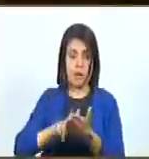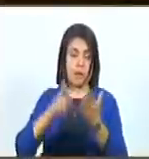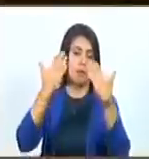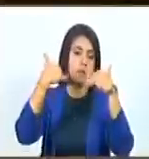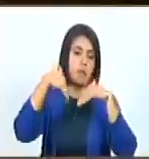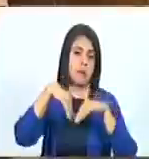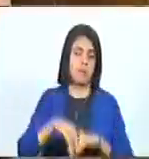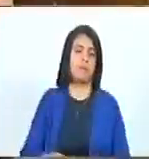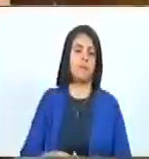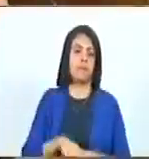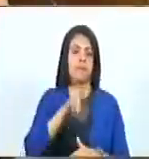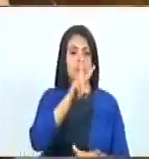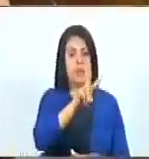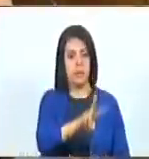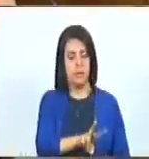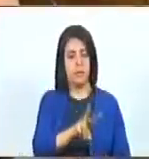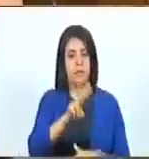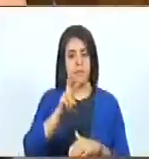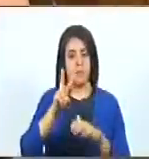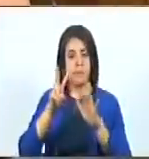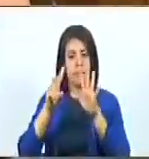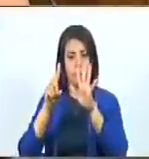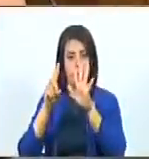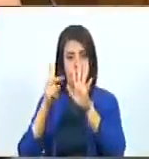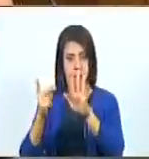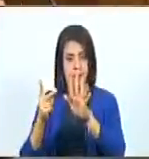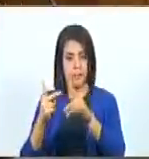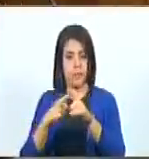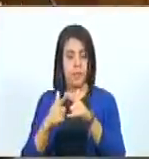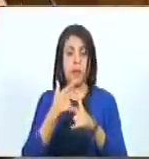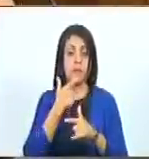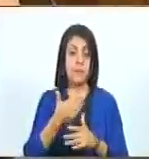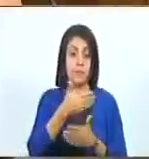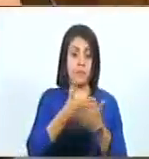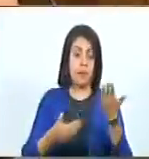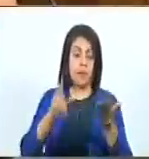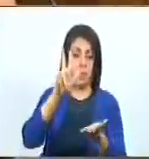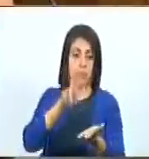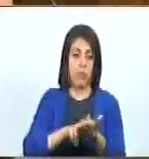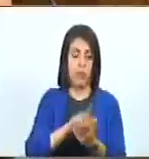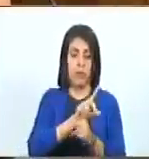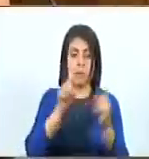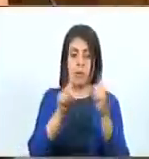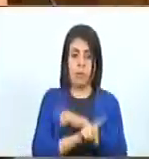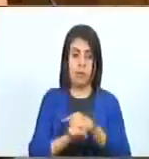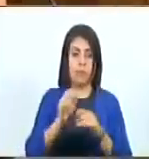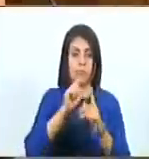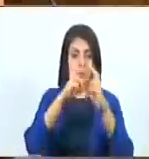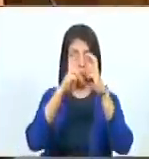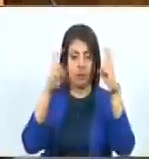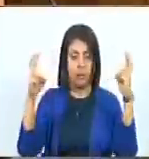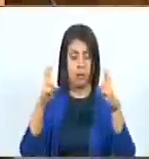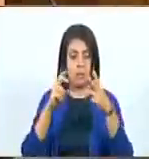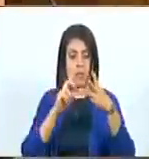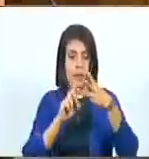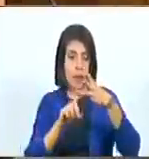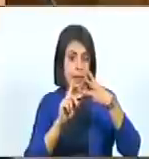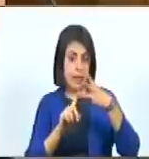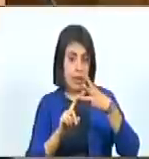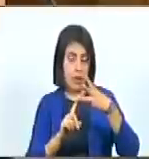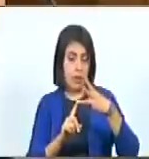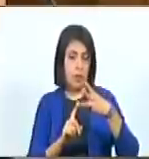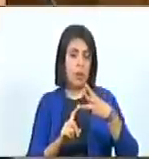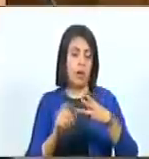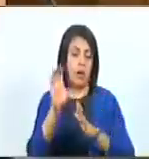aprobado, siguiente. Vigésimo séptimo, se propone aprobar con modificación el título tercero que pasa a ser